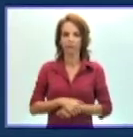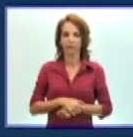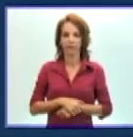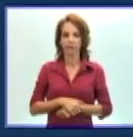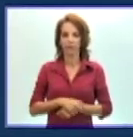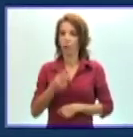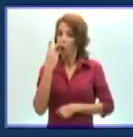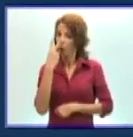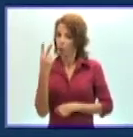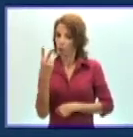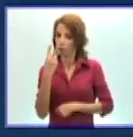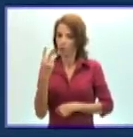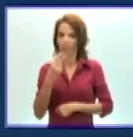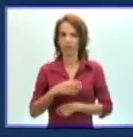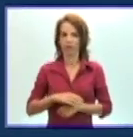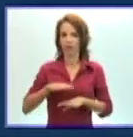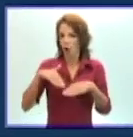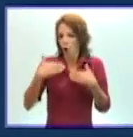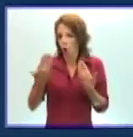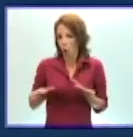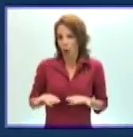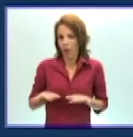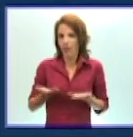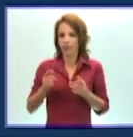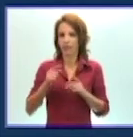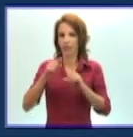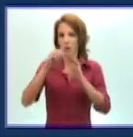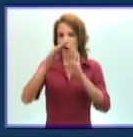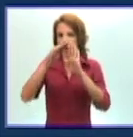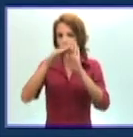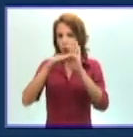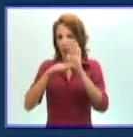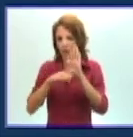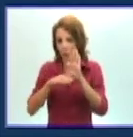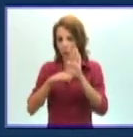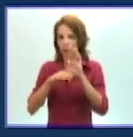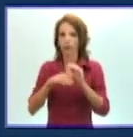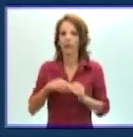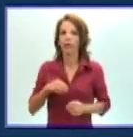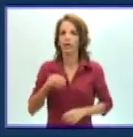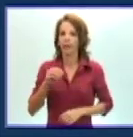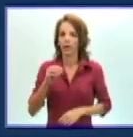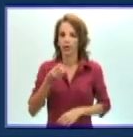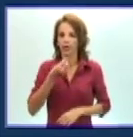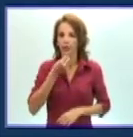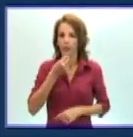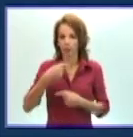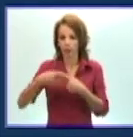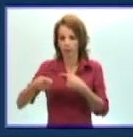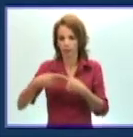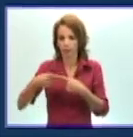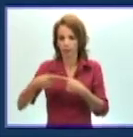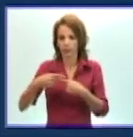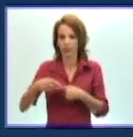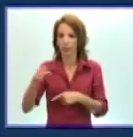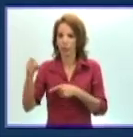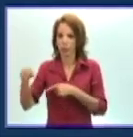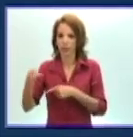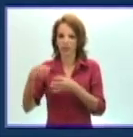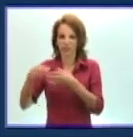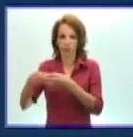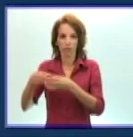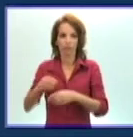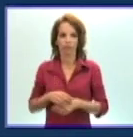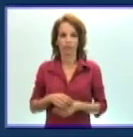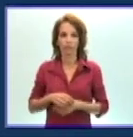que ¿cuál es lo menor que puedo medir con el instrumento? En una es menos 30 grados Celsius y en